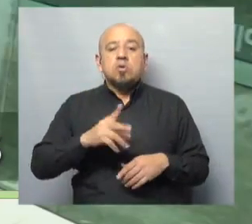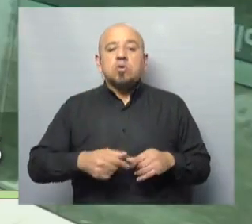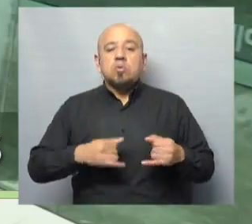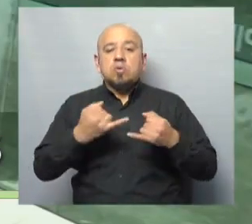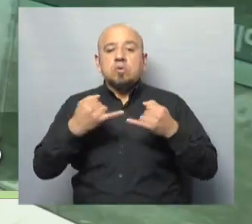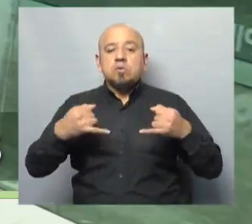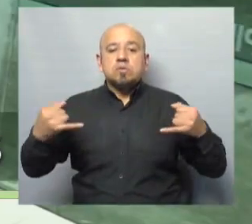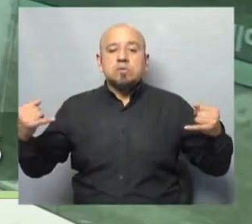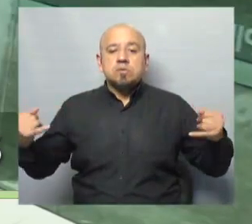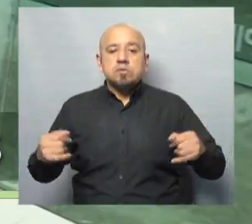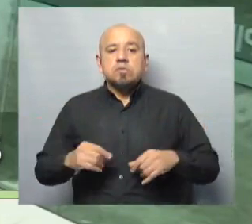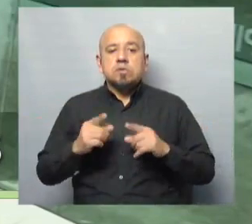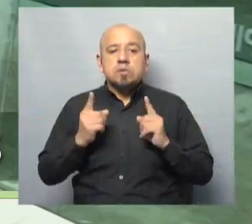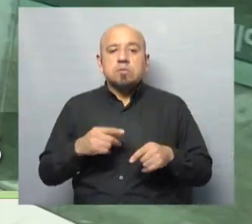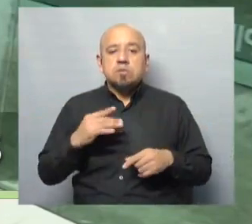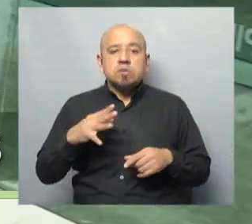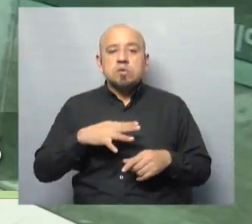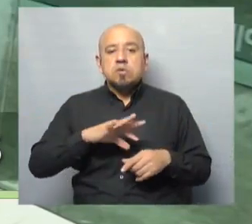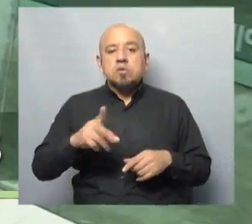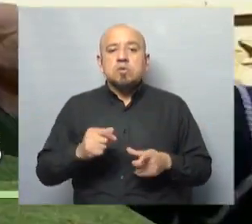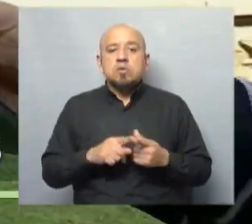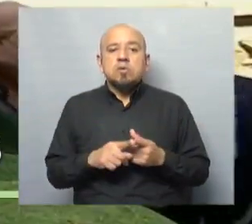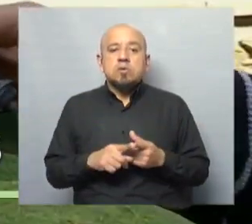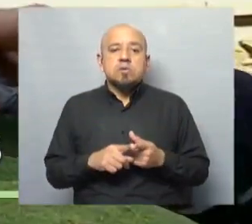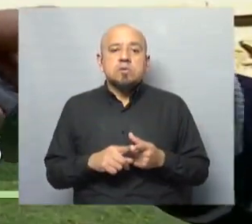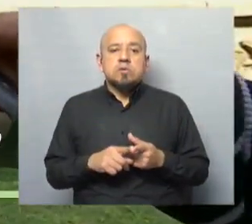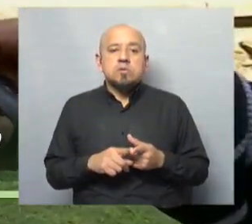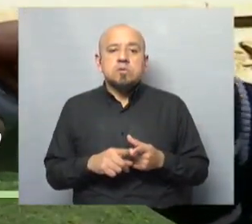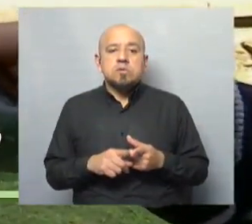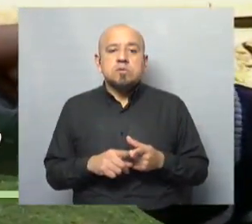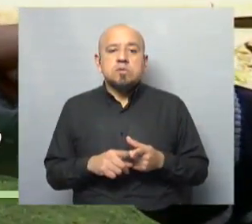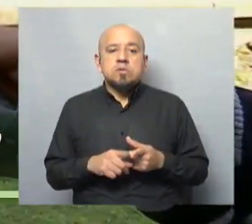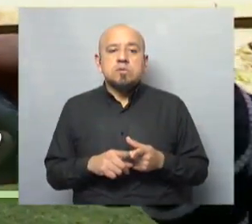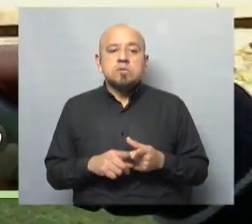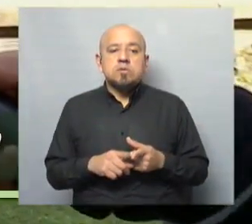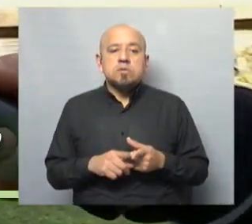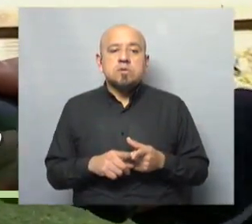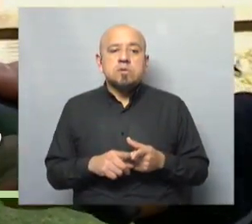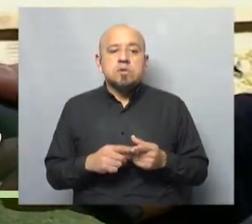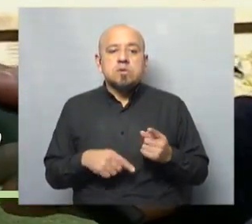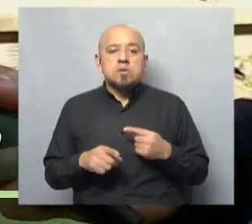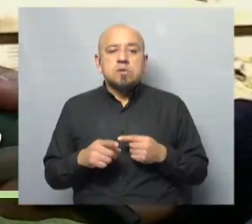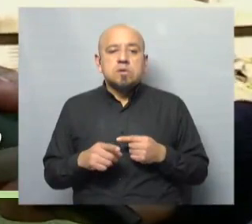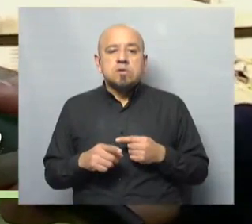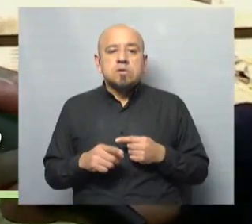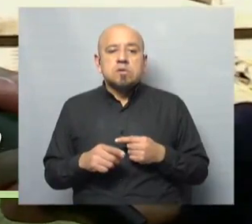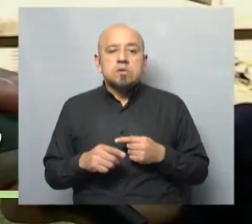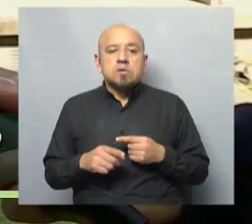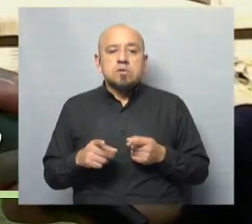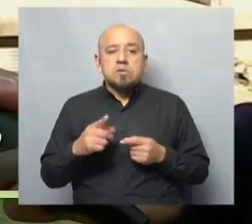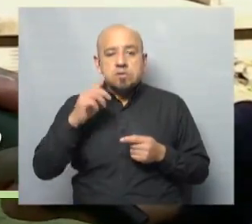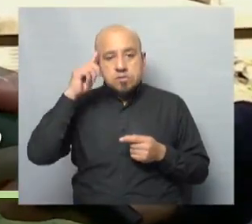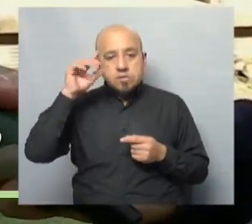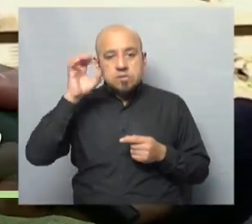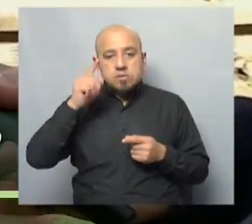porque fuera robado también el equipamiento con las cámaras había surgido por una me acuerdo que un